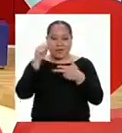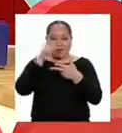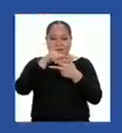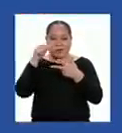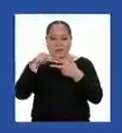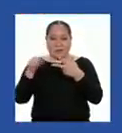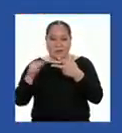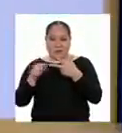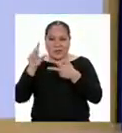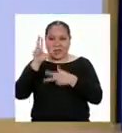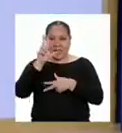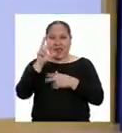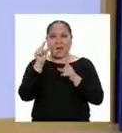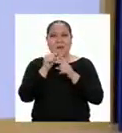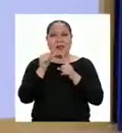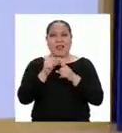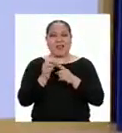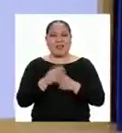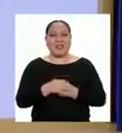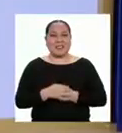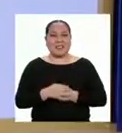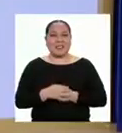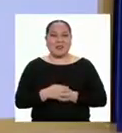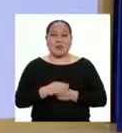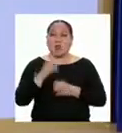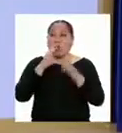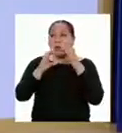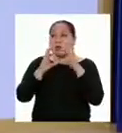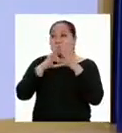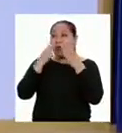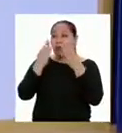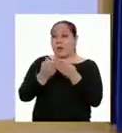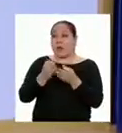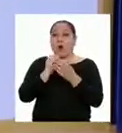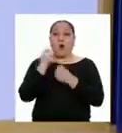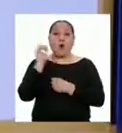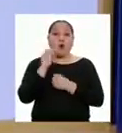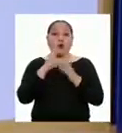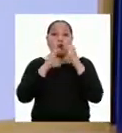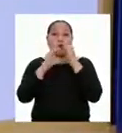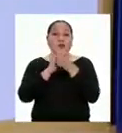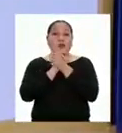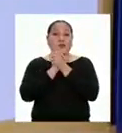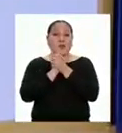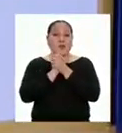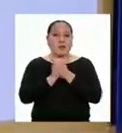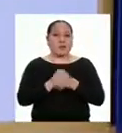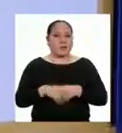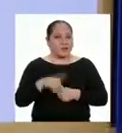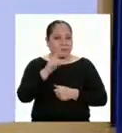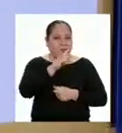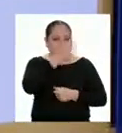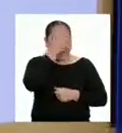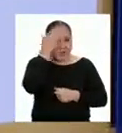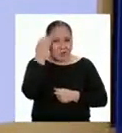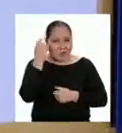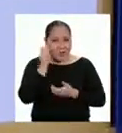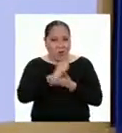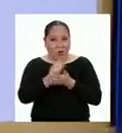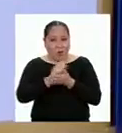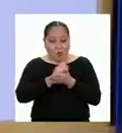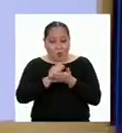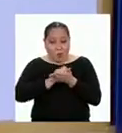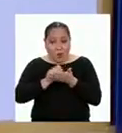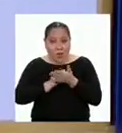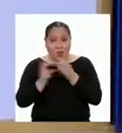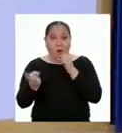palabras claves de hoy. Puedes conversarlo con tu familia o con tus amigas y amigos. No olvides de registrarlo y